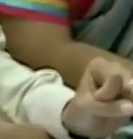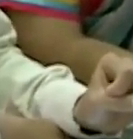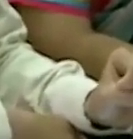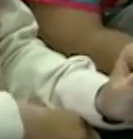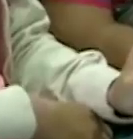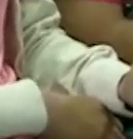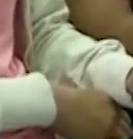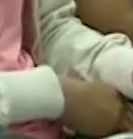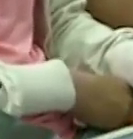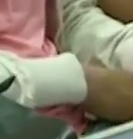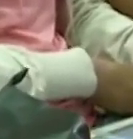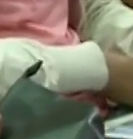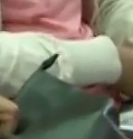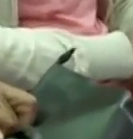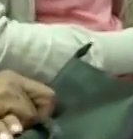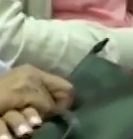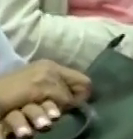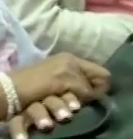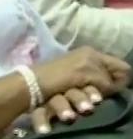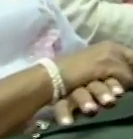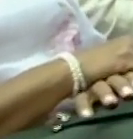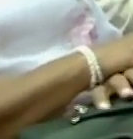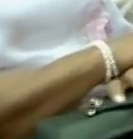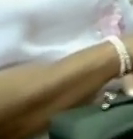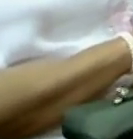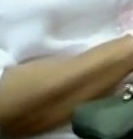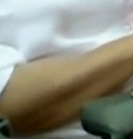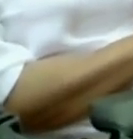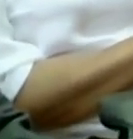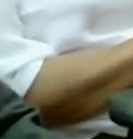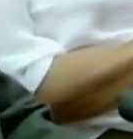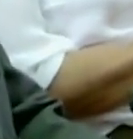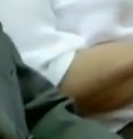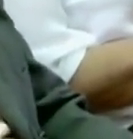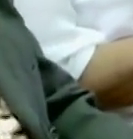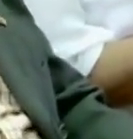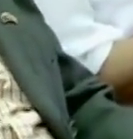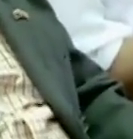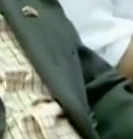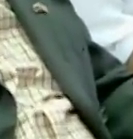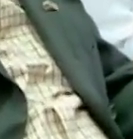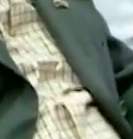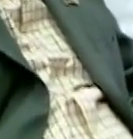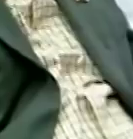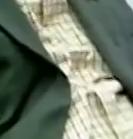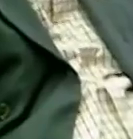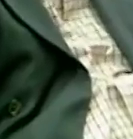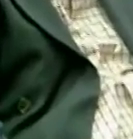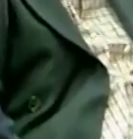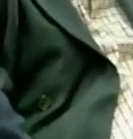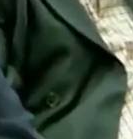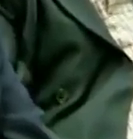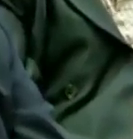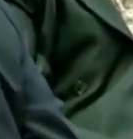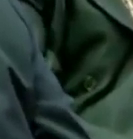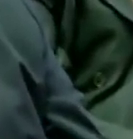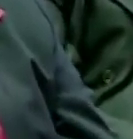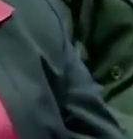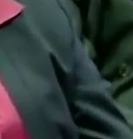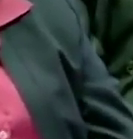fundamental. No hay posibilidad verdadera de construcción de